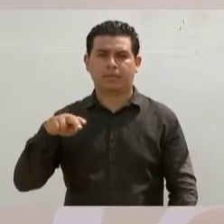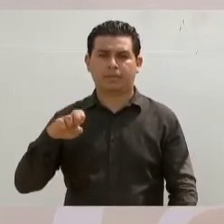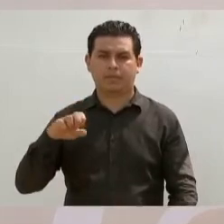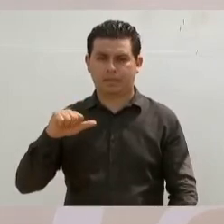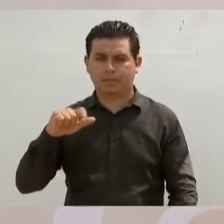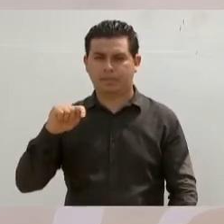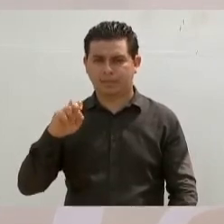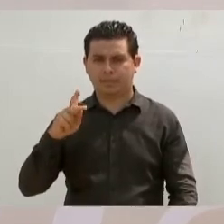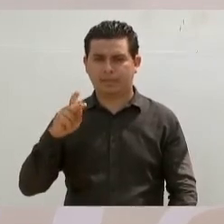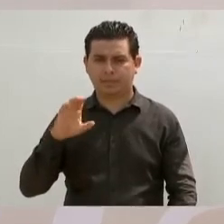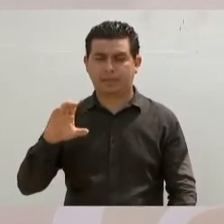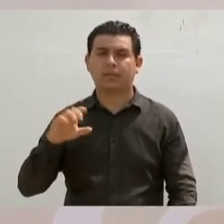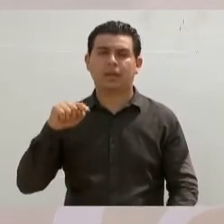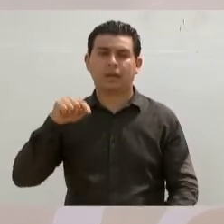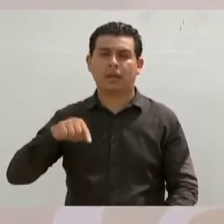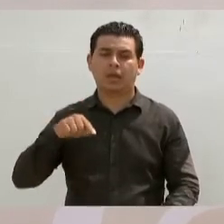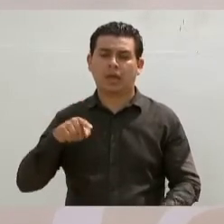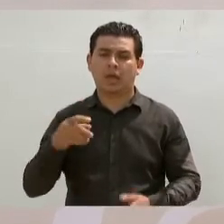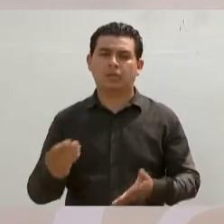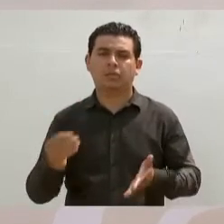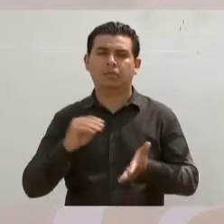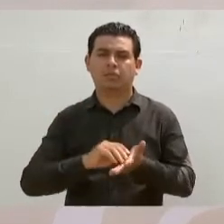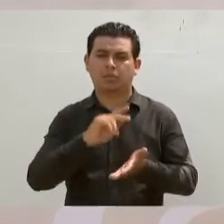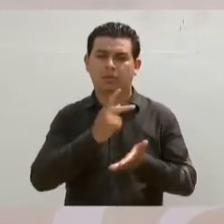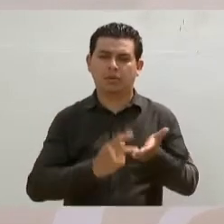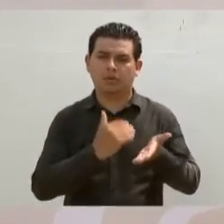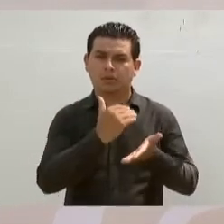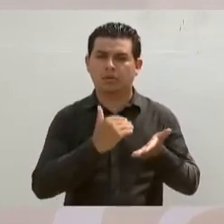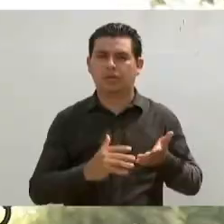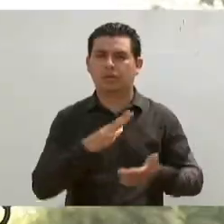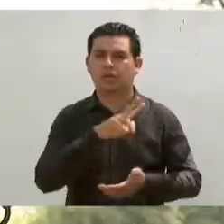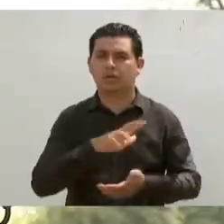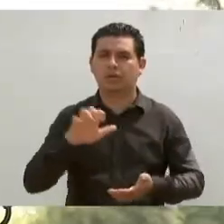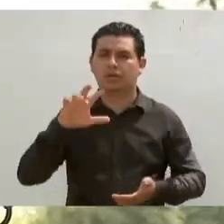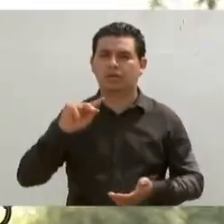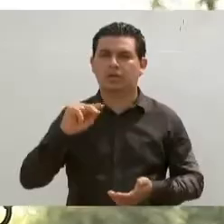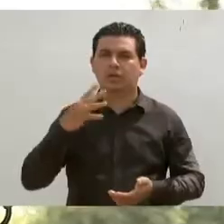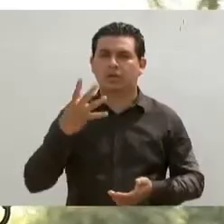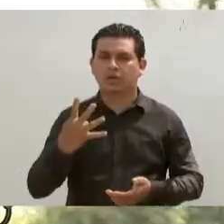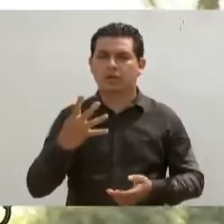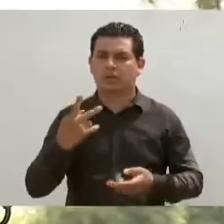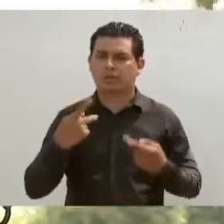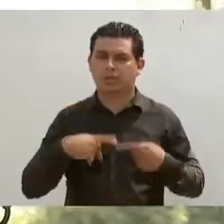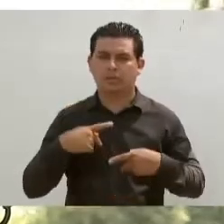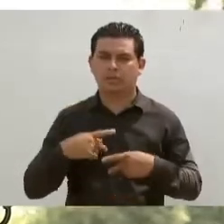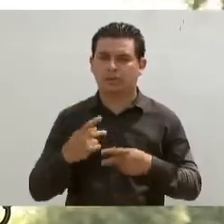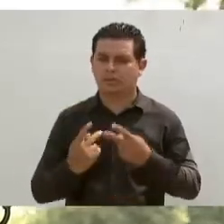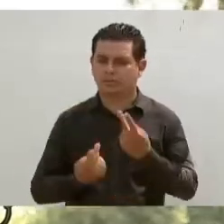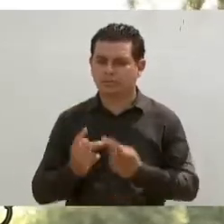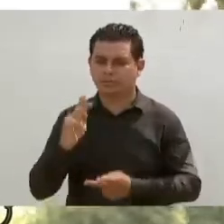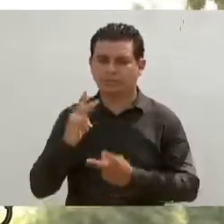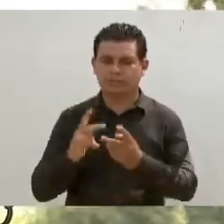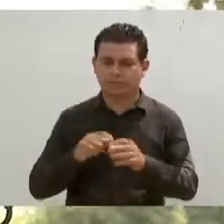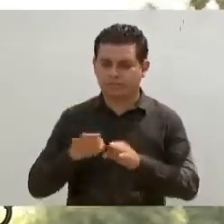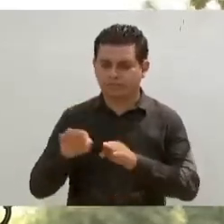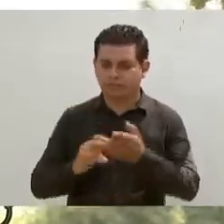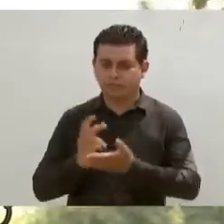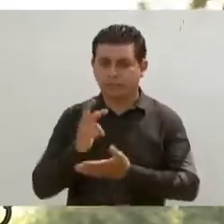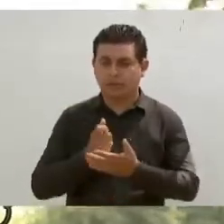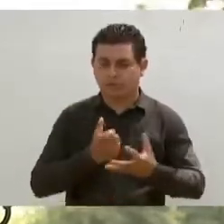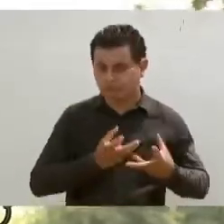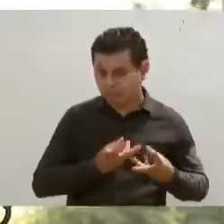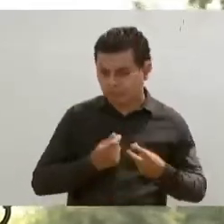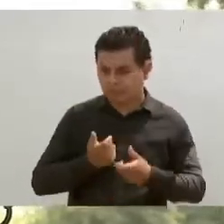están inscritos en el programa 584 sembradores y la